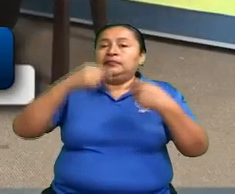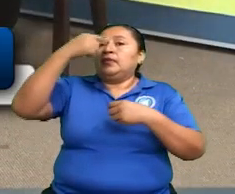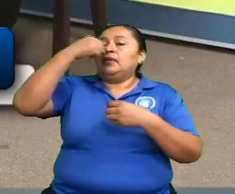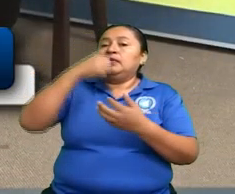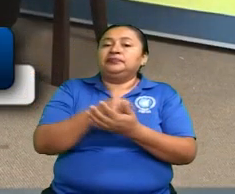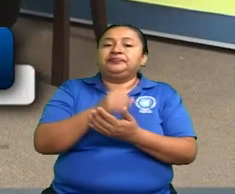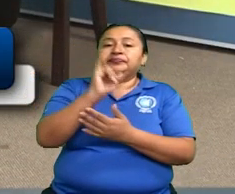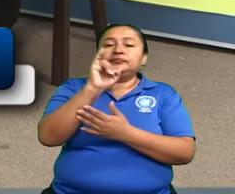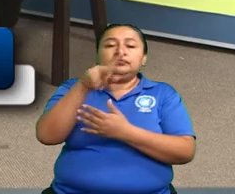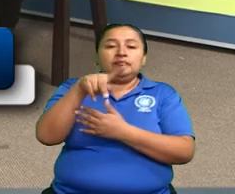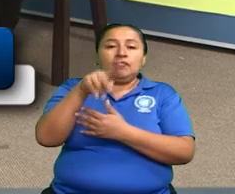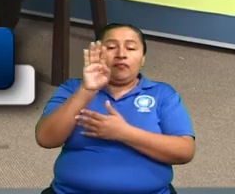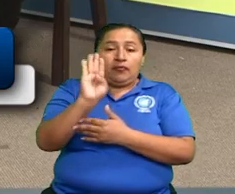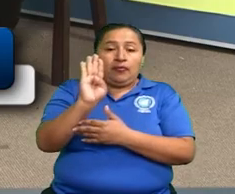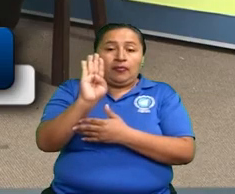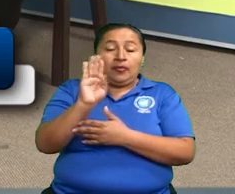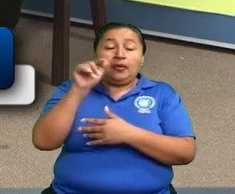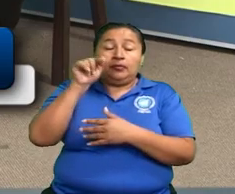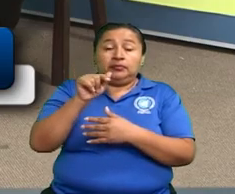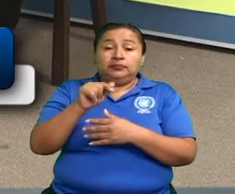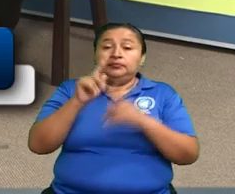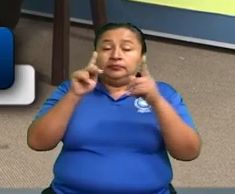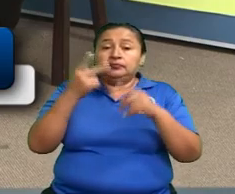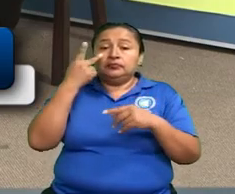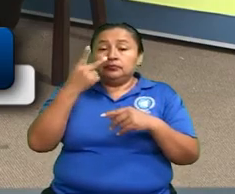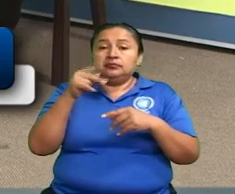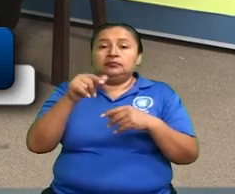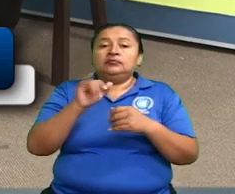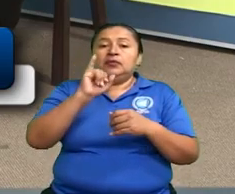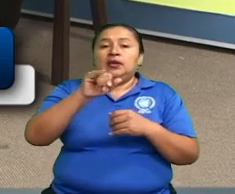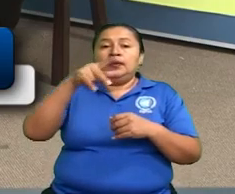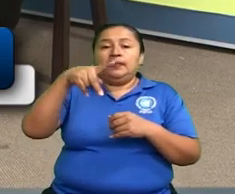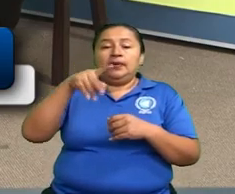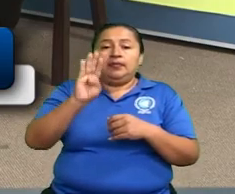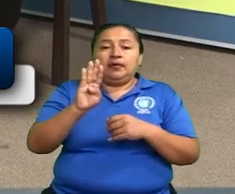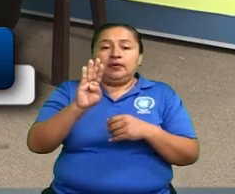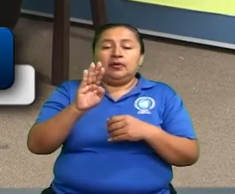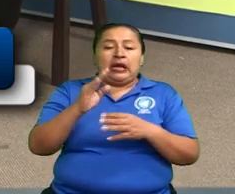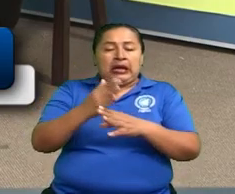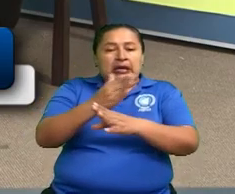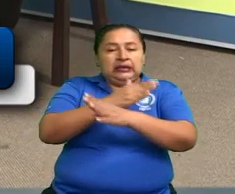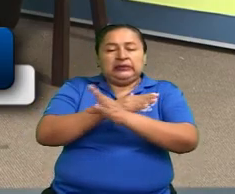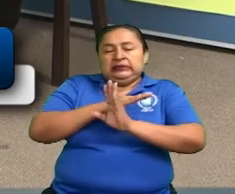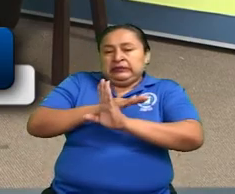IPV, para los amigos que nos están viendo en este momento, significa antipolio